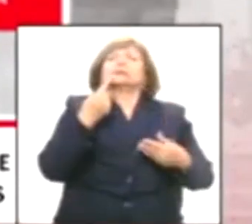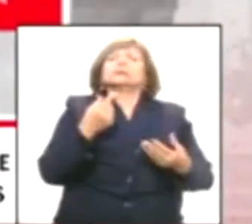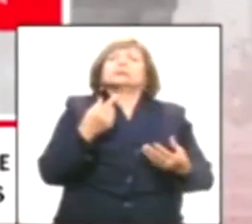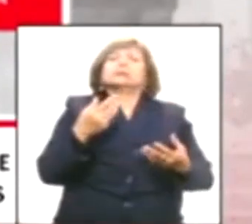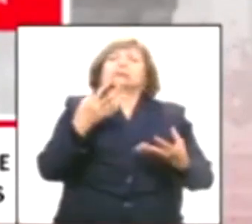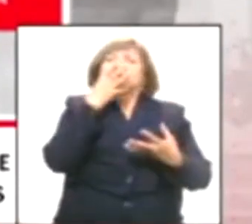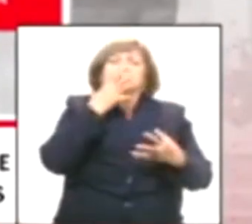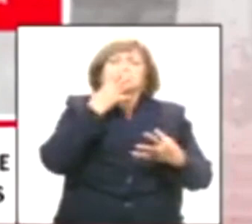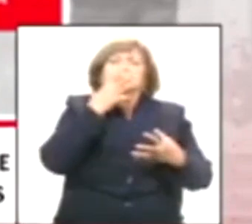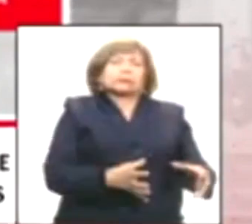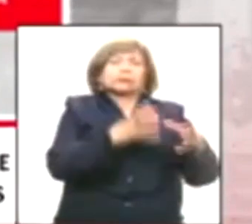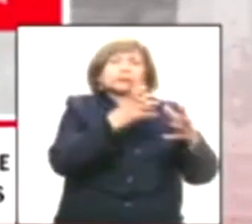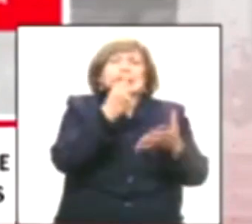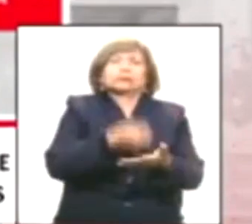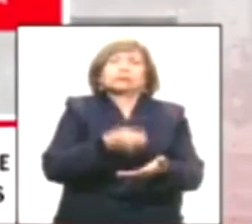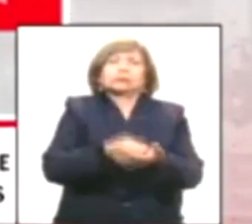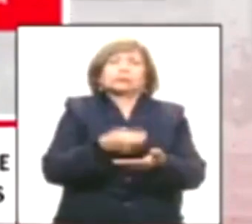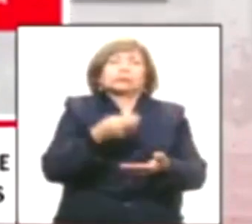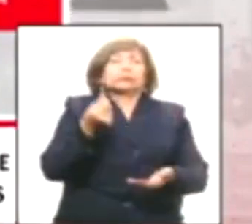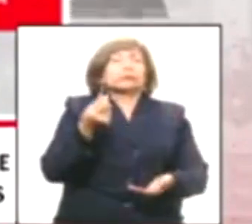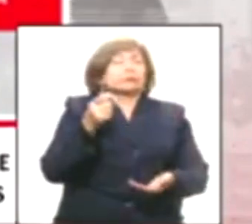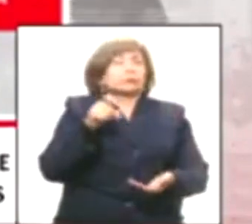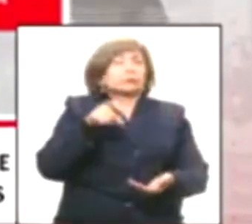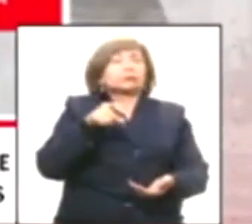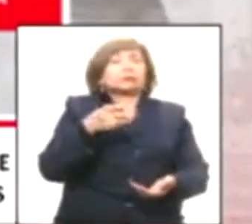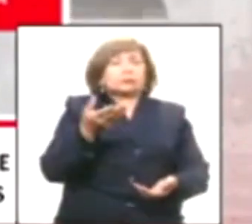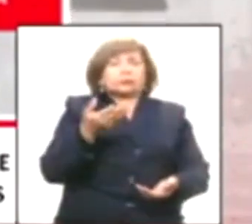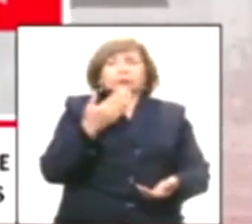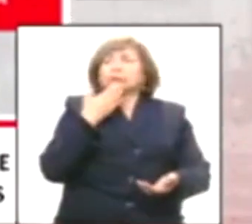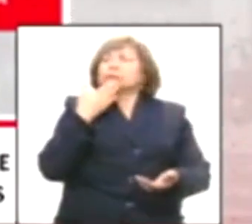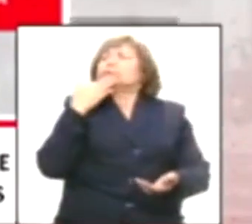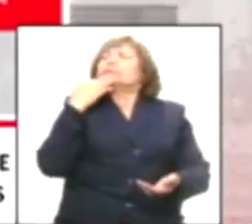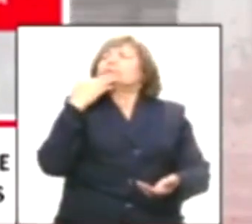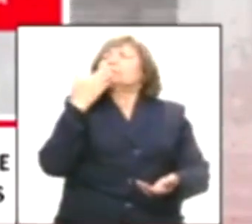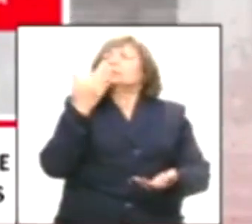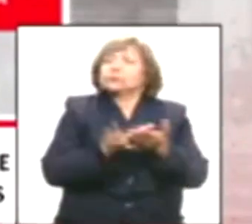estamos dando ese oxígeno económico que ellos necesitan.